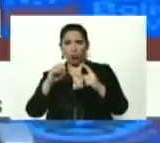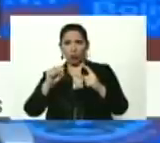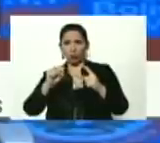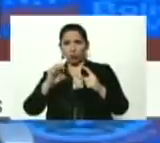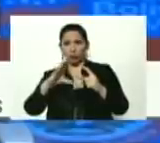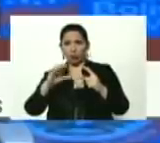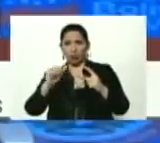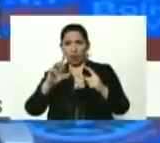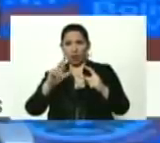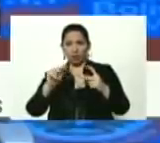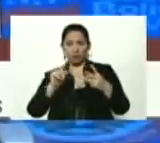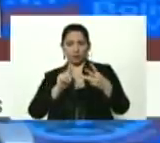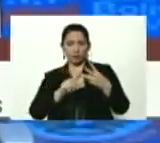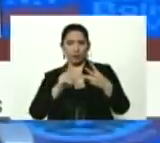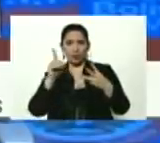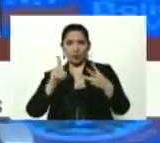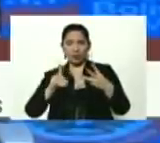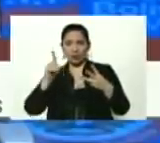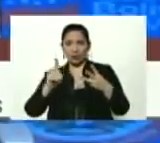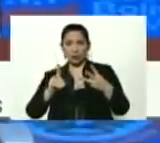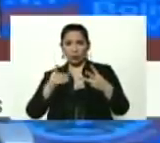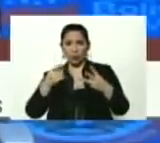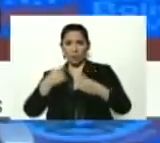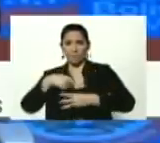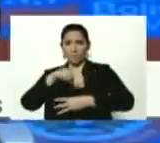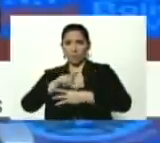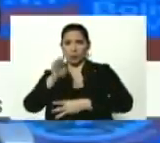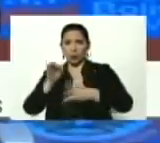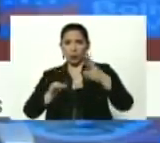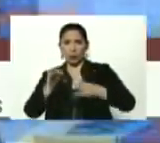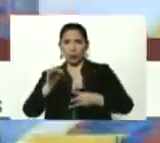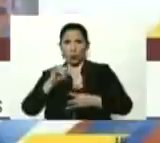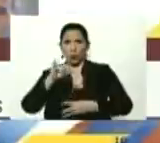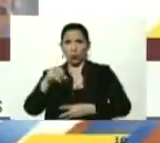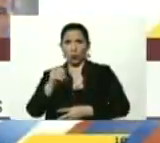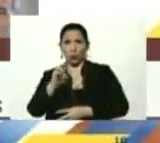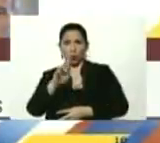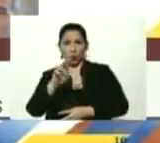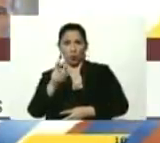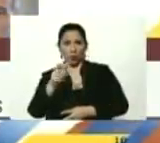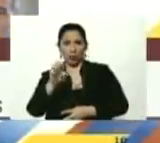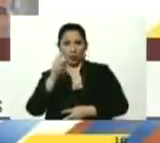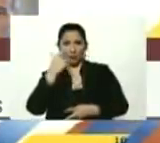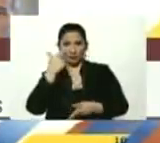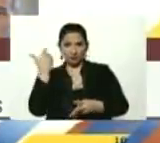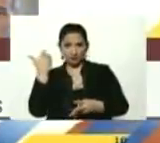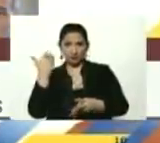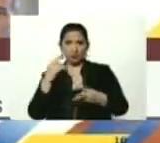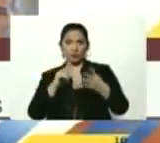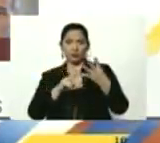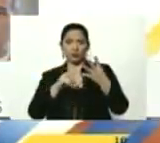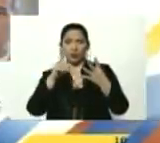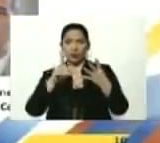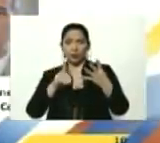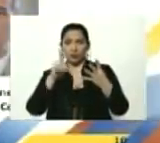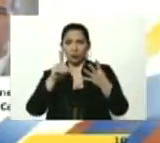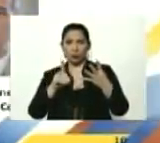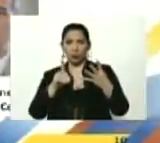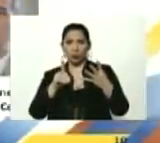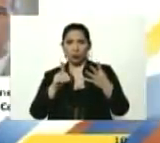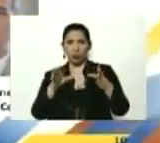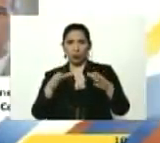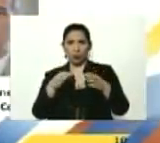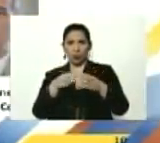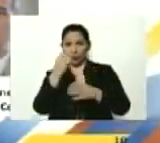Ronderos, el diputado por Primera Justicia, Jorge Millán, y el diputado por la